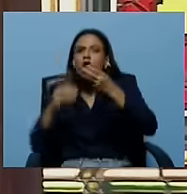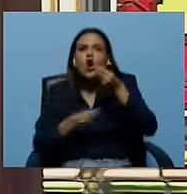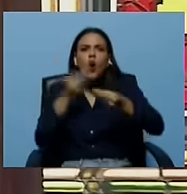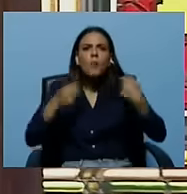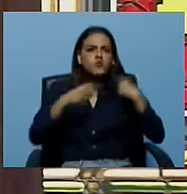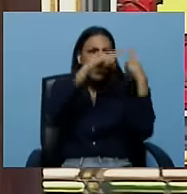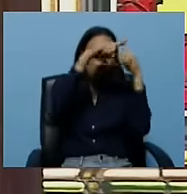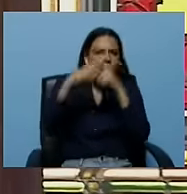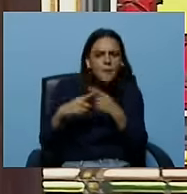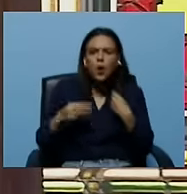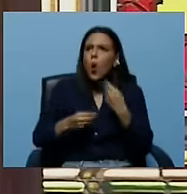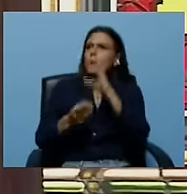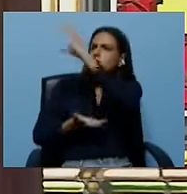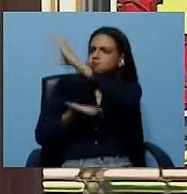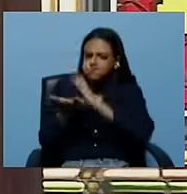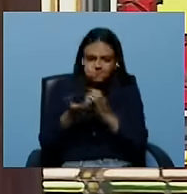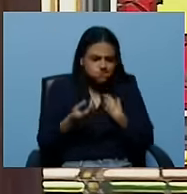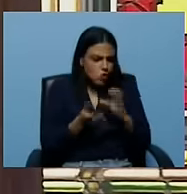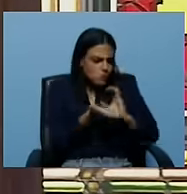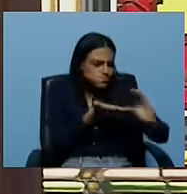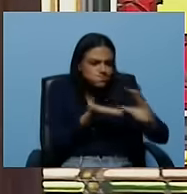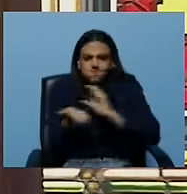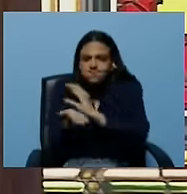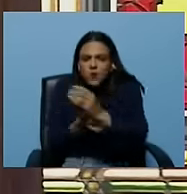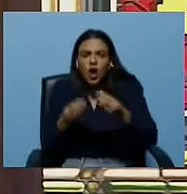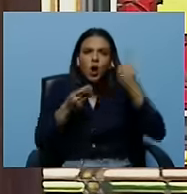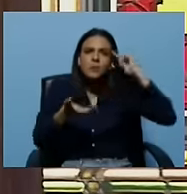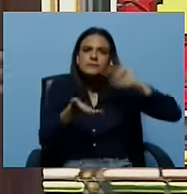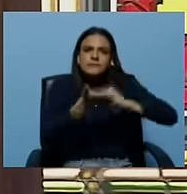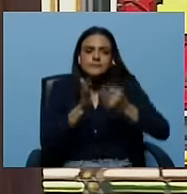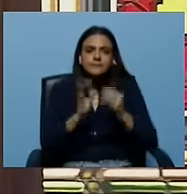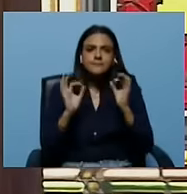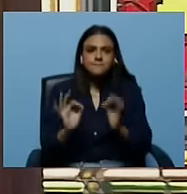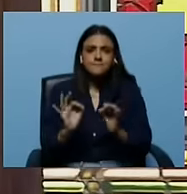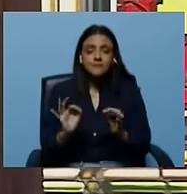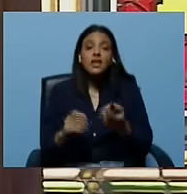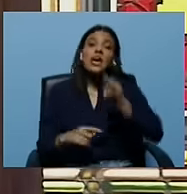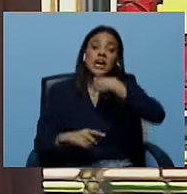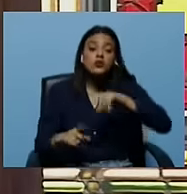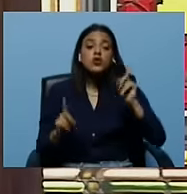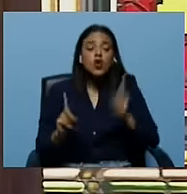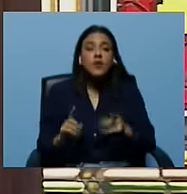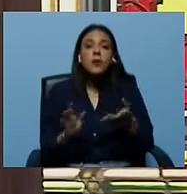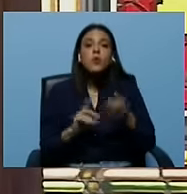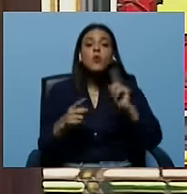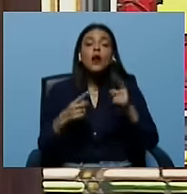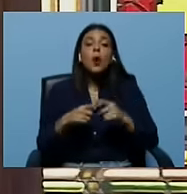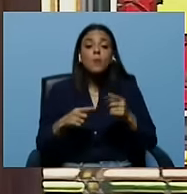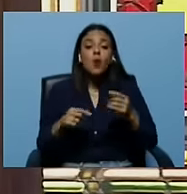me pare eso, ¿verdad, padrino? Usted me lo pare. Y bueno, uno va y pare.